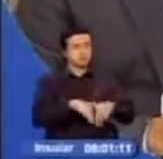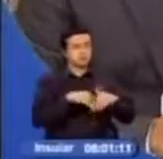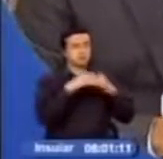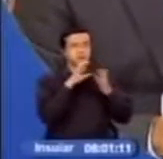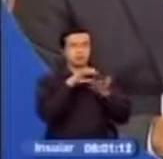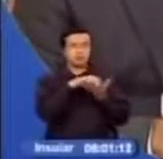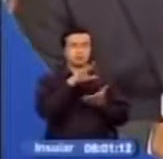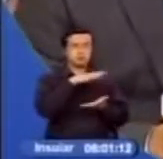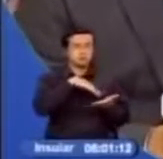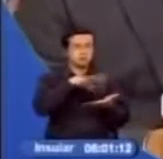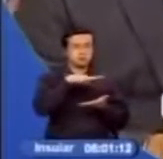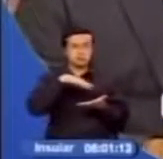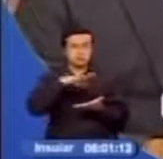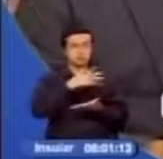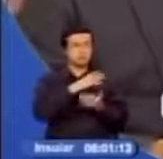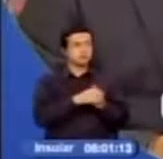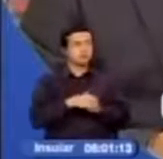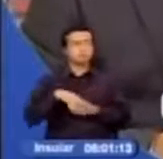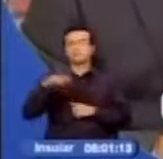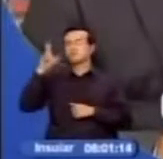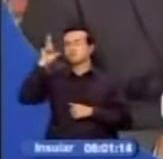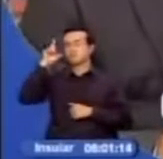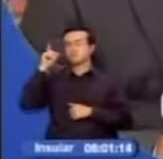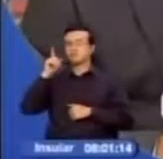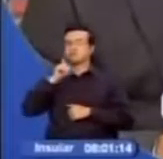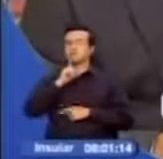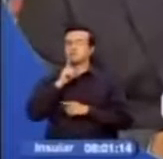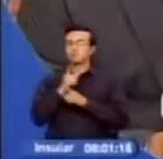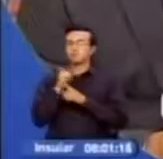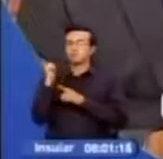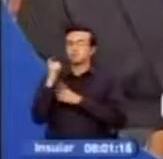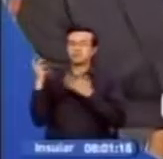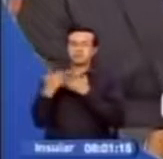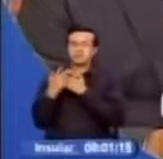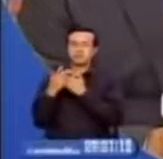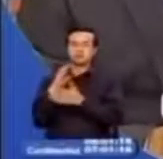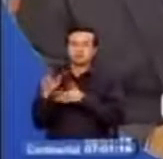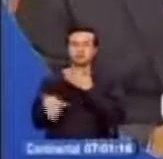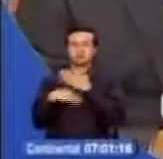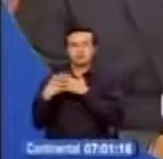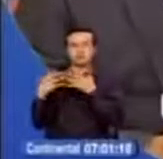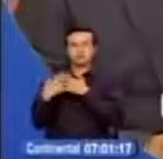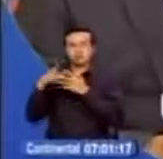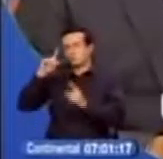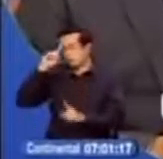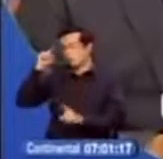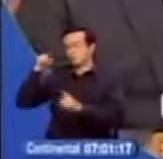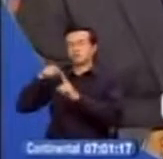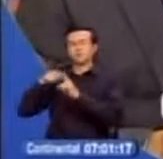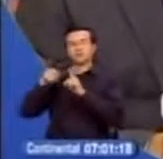las provincias afectadas? A mí me parece que tenemos que unirnos todos tras la meta